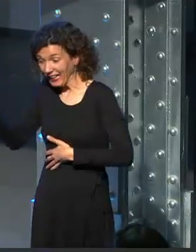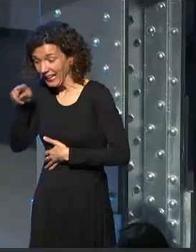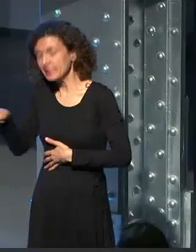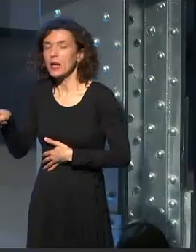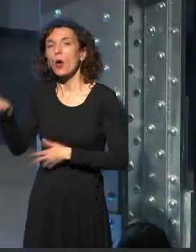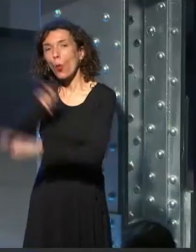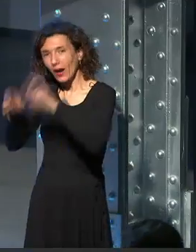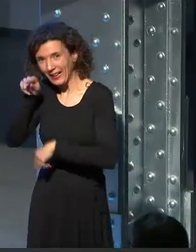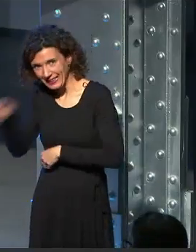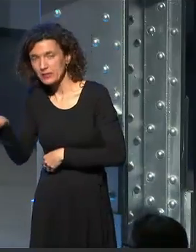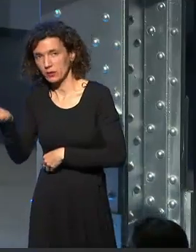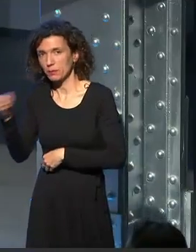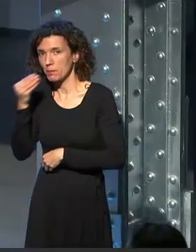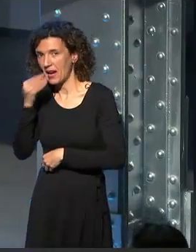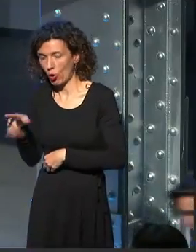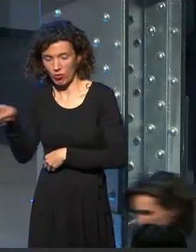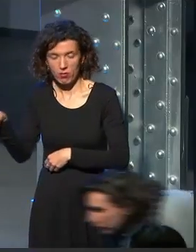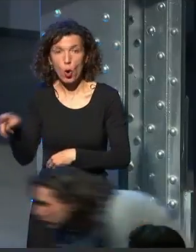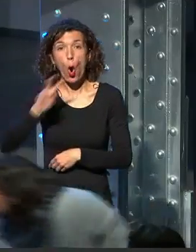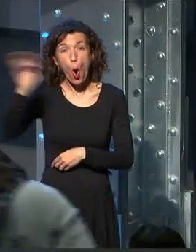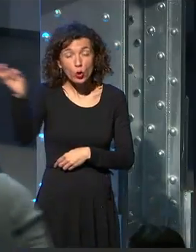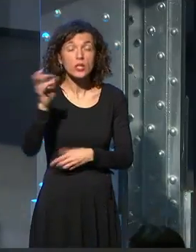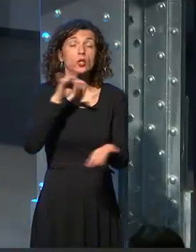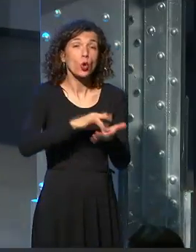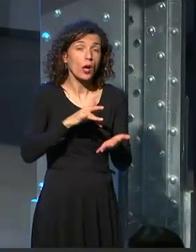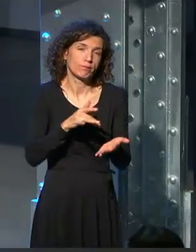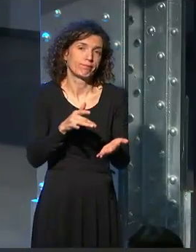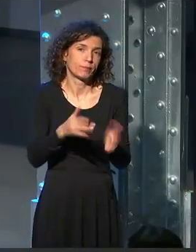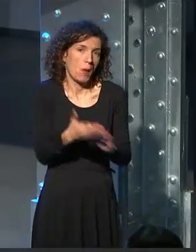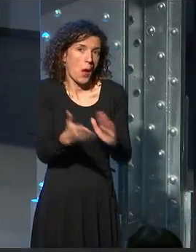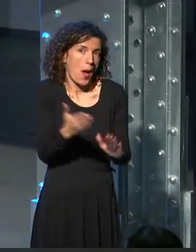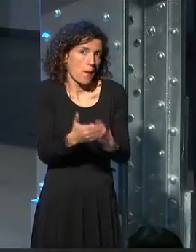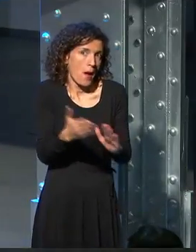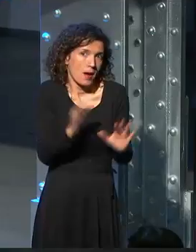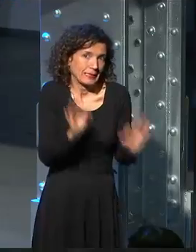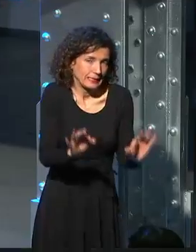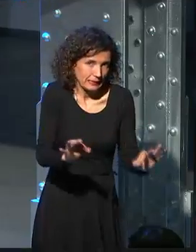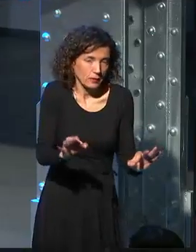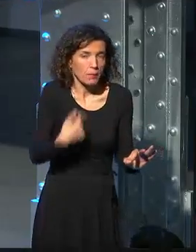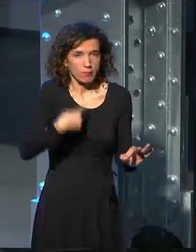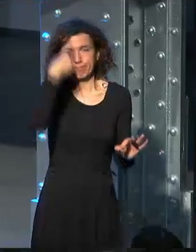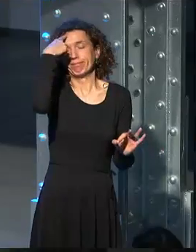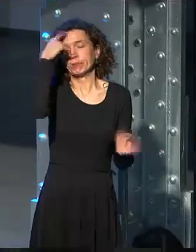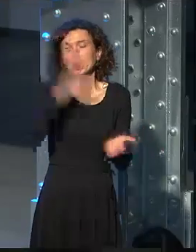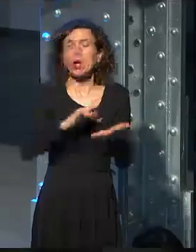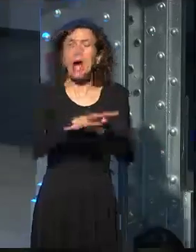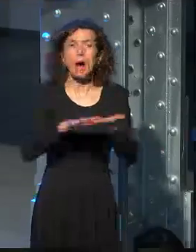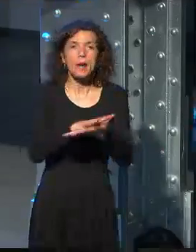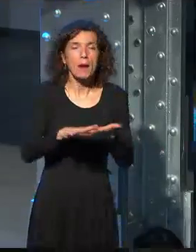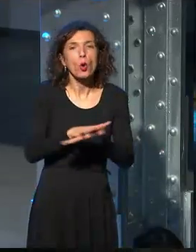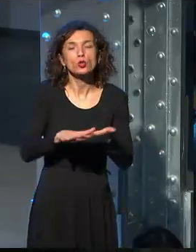problemas. Y otra vertiente inevitable que a mí por lo menos me viene a la mente, claro, cuando